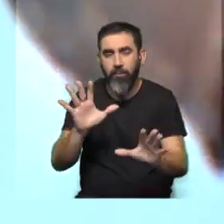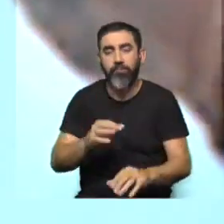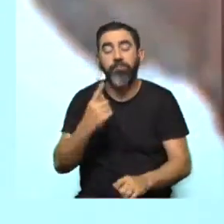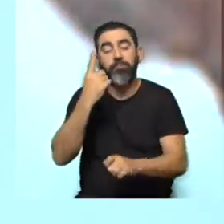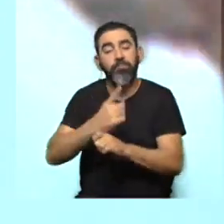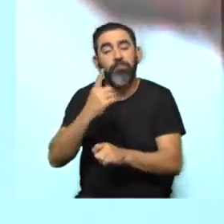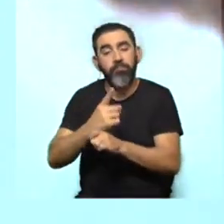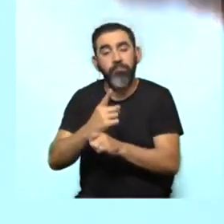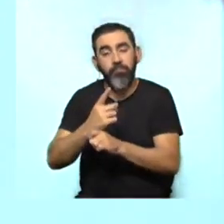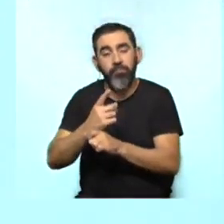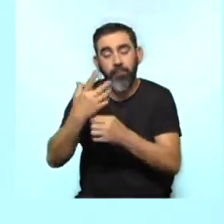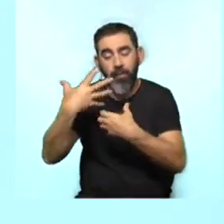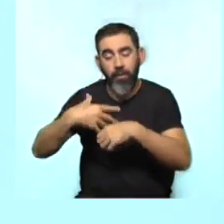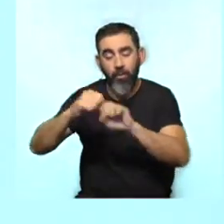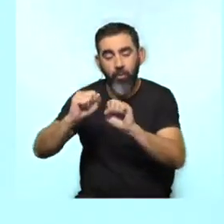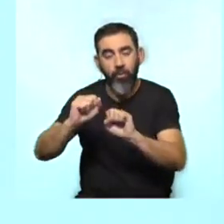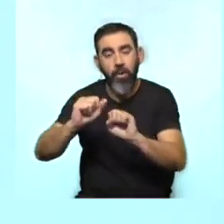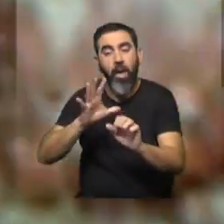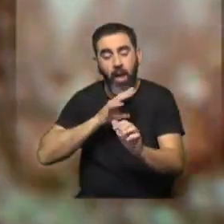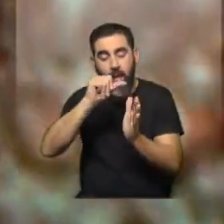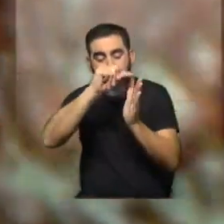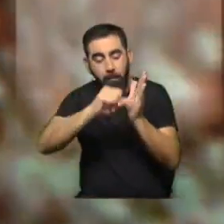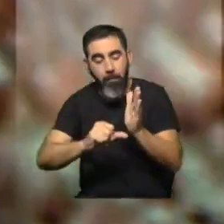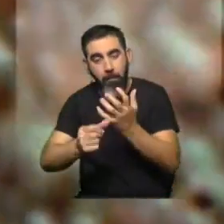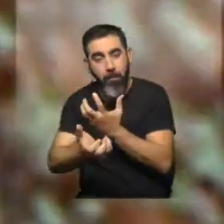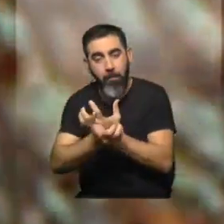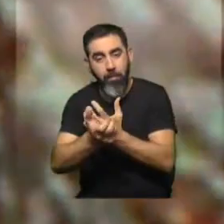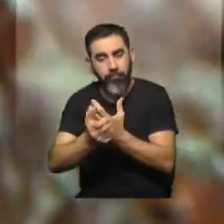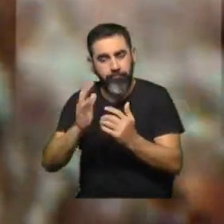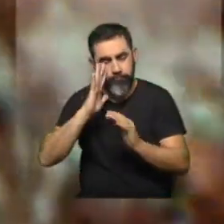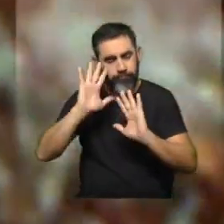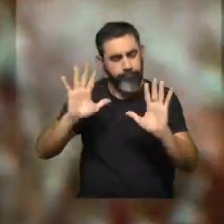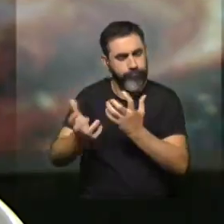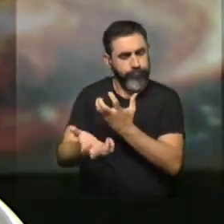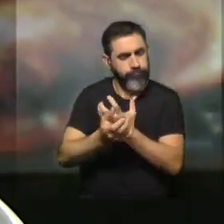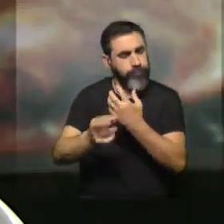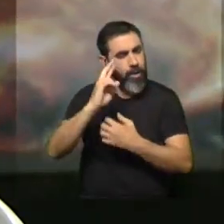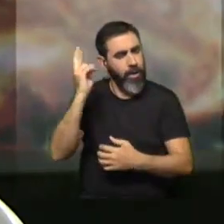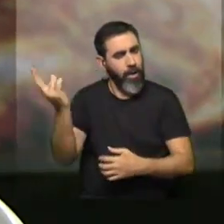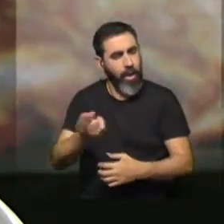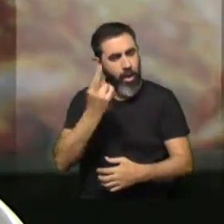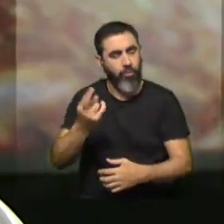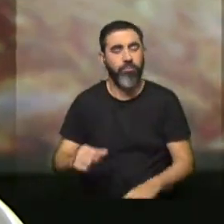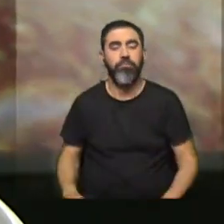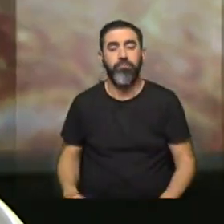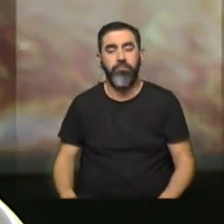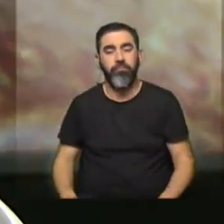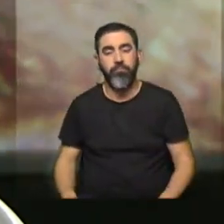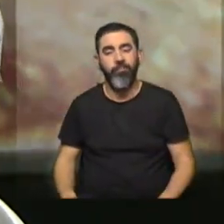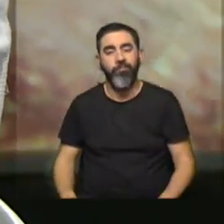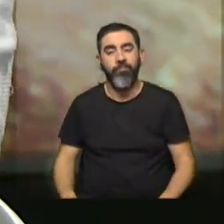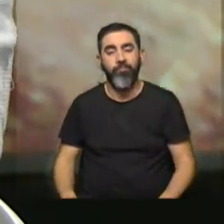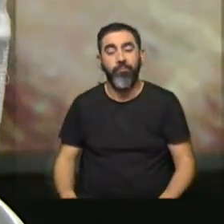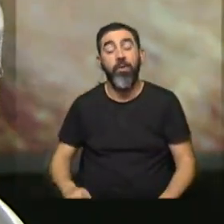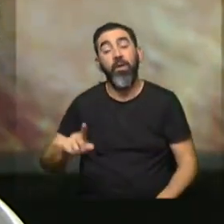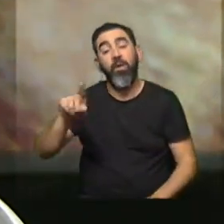primera colecta aparece un resto con una marca que no tiene... Que llamaba la atención. Claro, que no parecía natural, digamos. Que llamaba la atención. Después